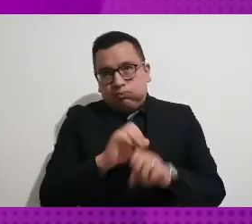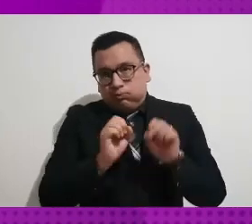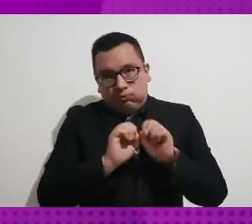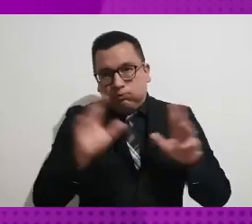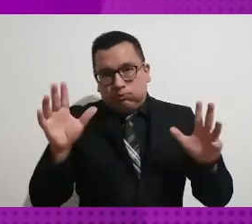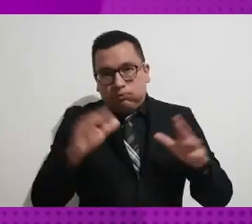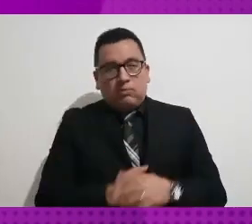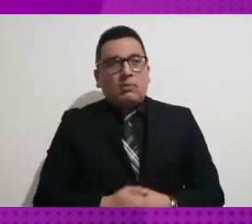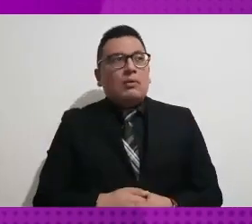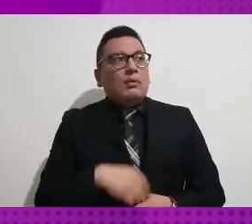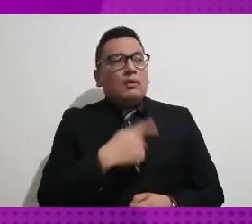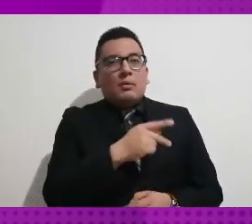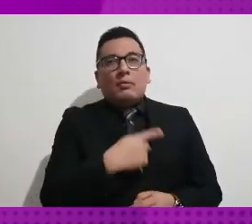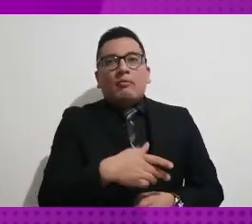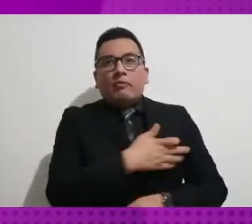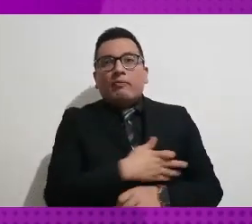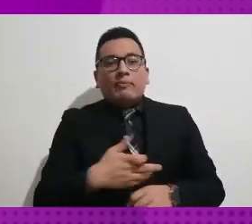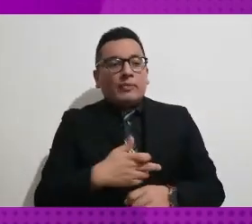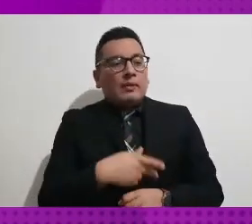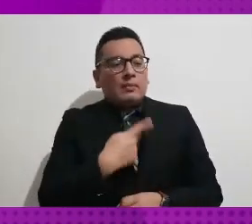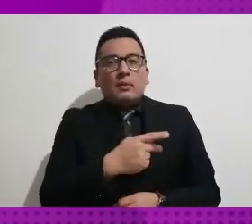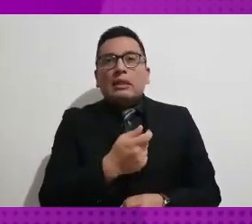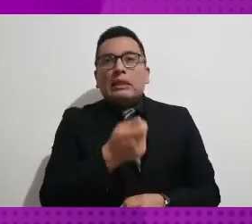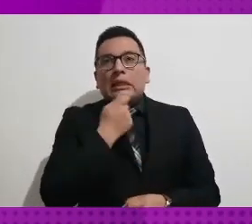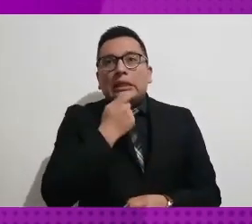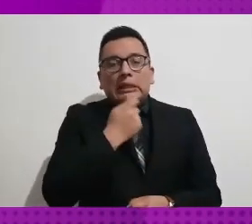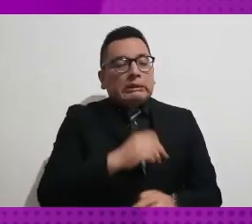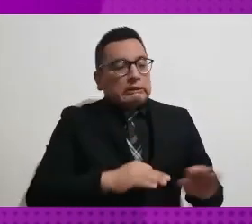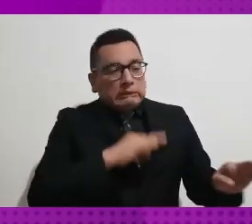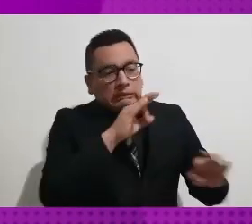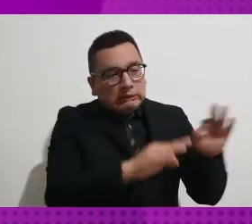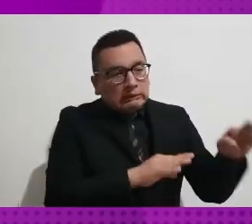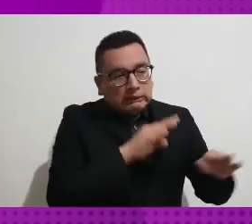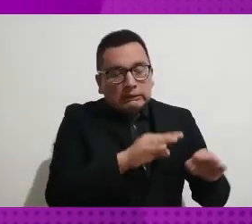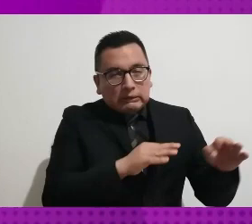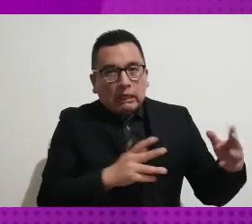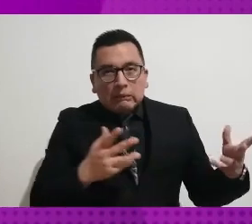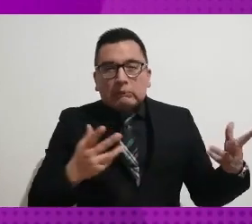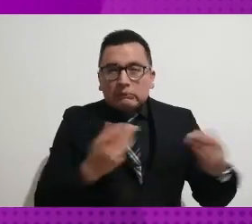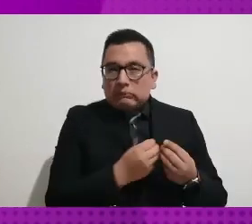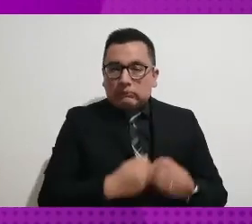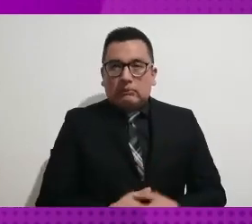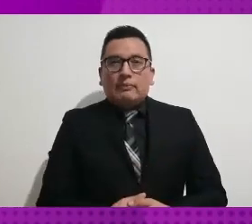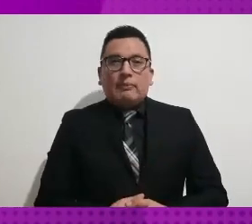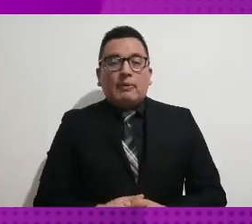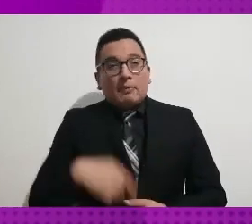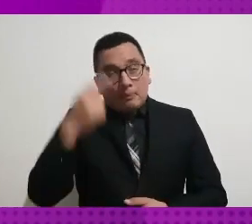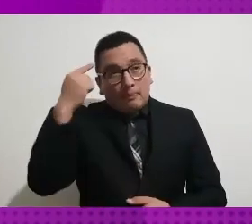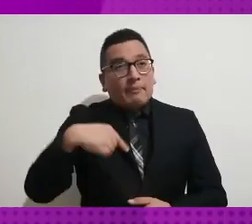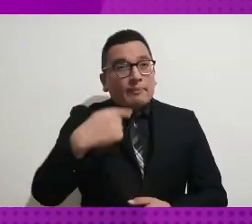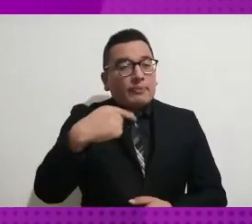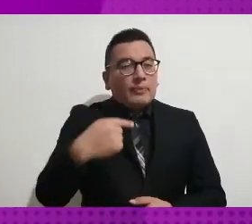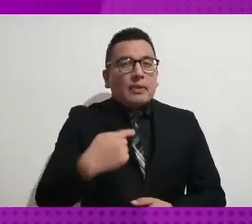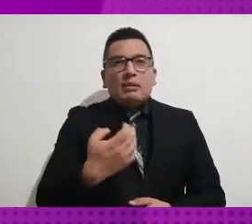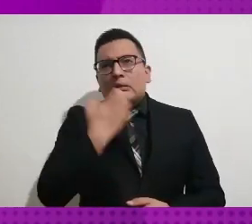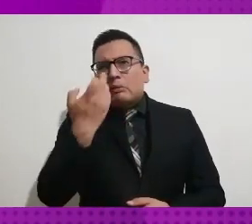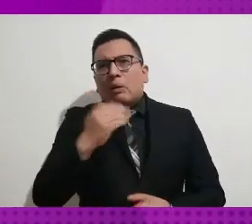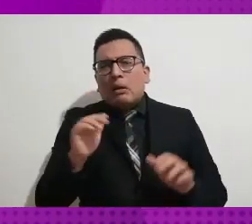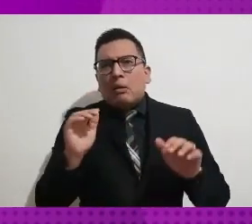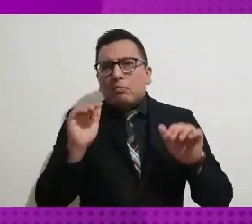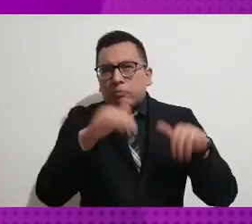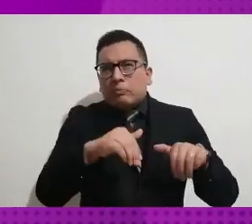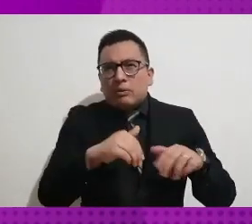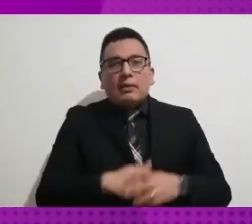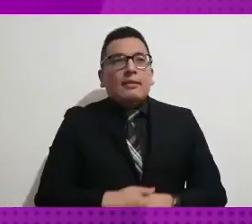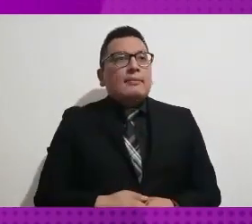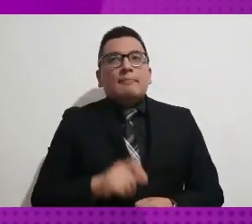haya una inclusión en su familia para que posteriormente en las instituciones puedan también al niño